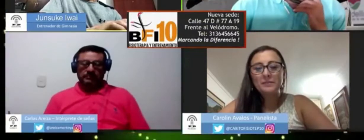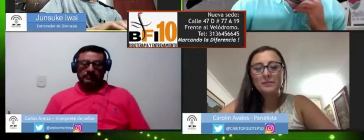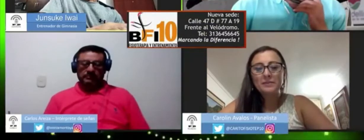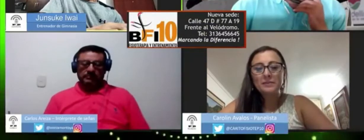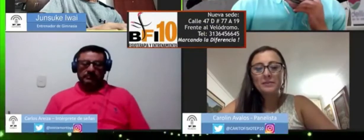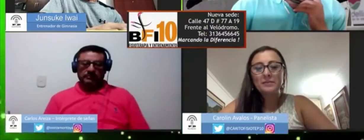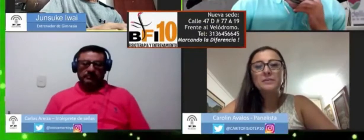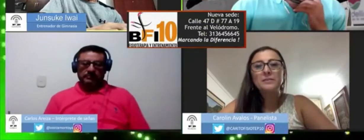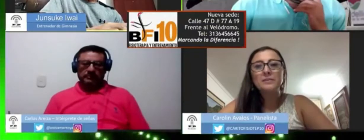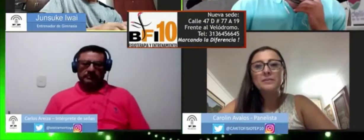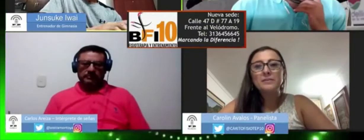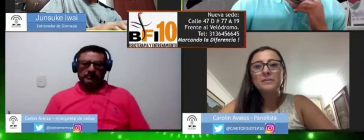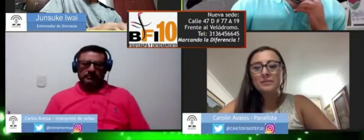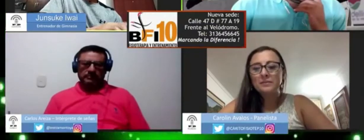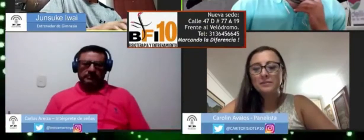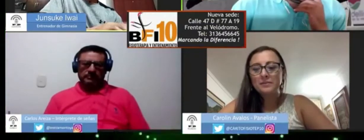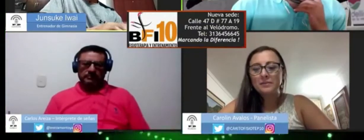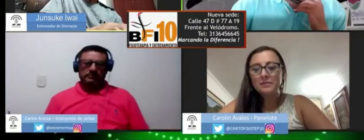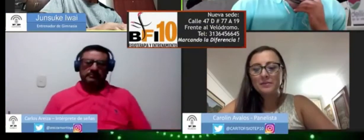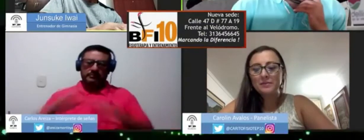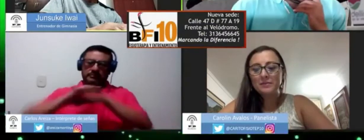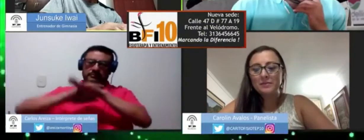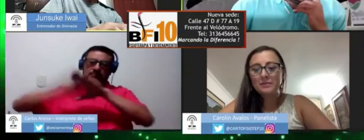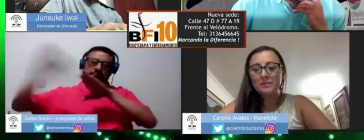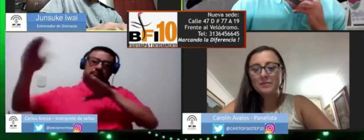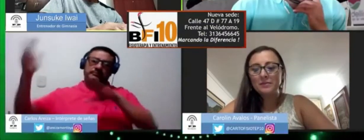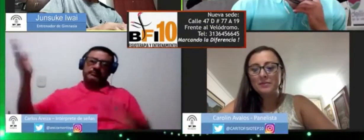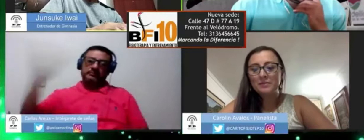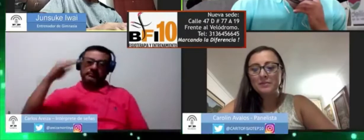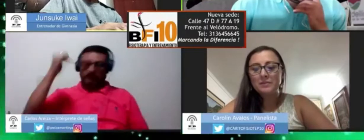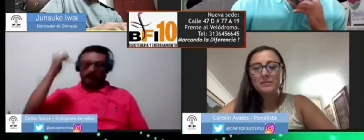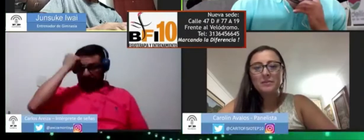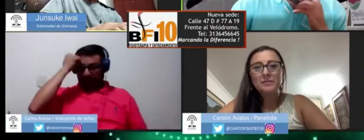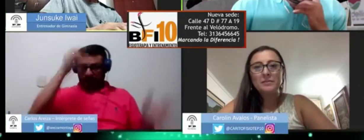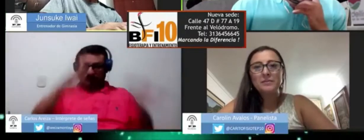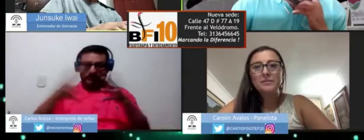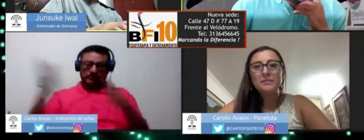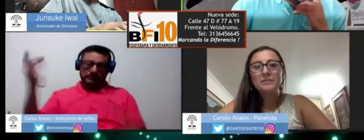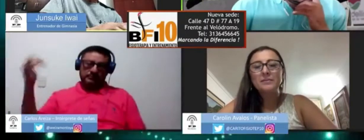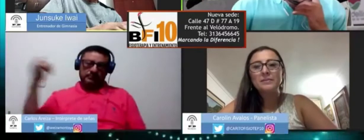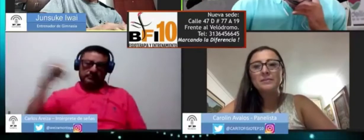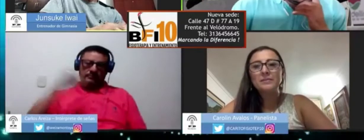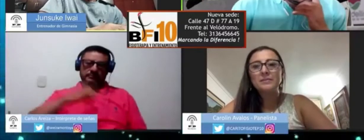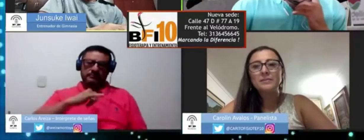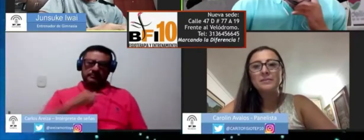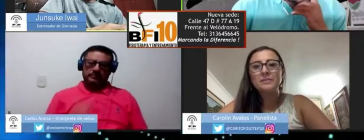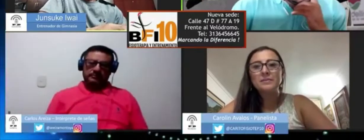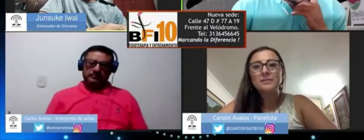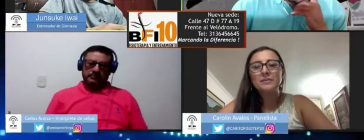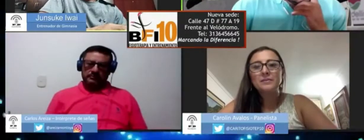invitó un entrenador japonés y allí varias personas como yo